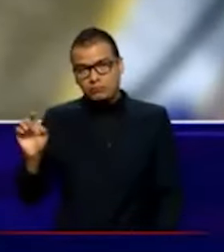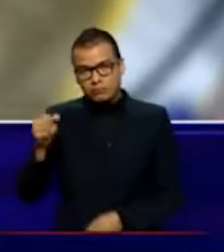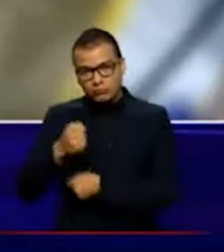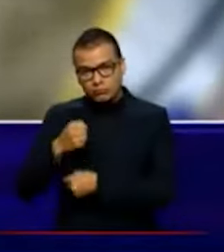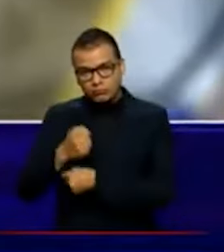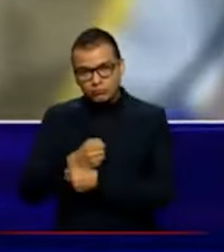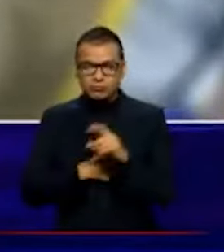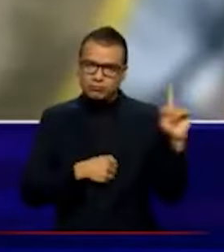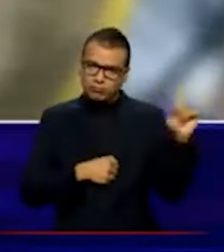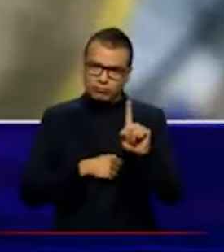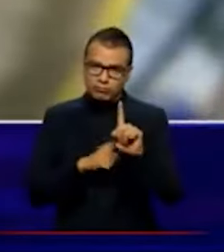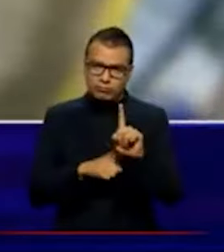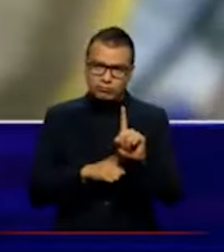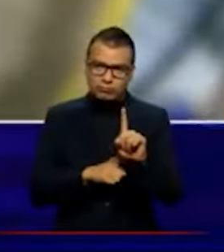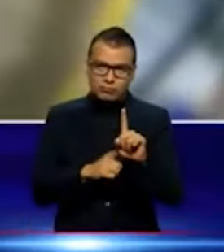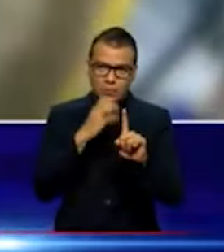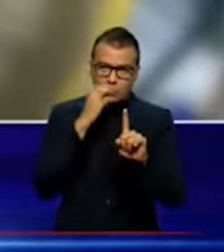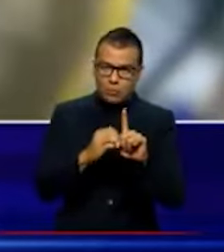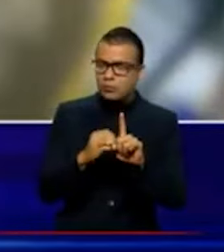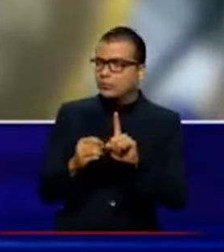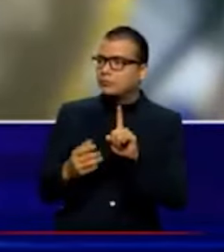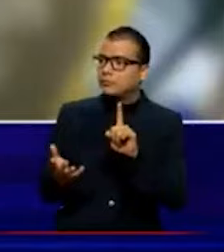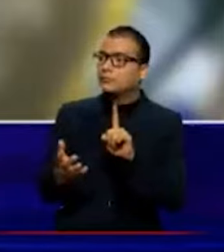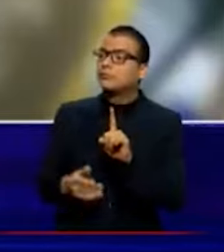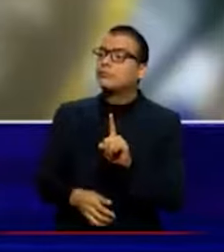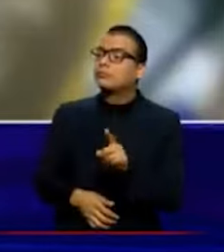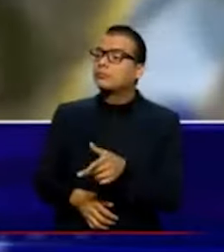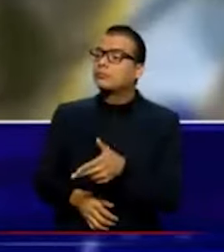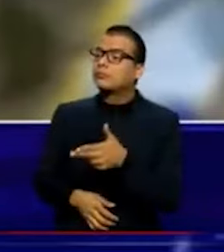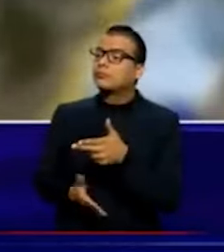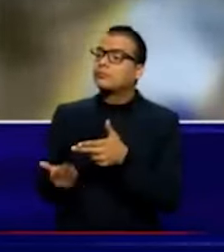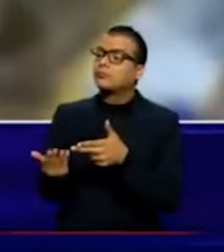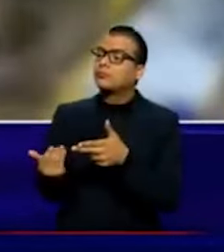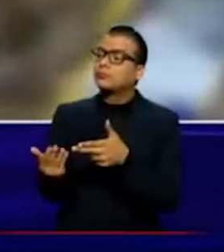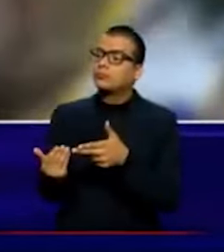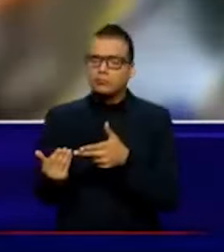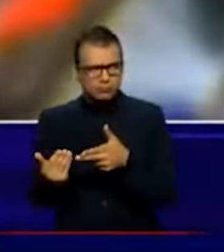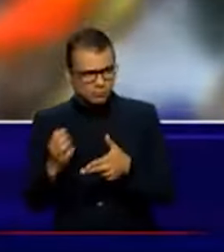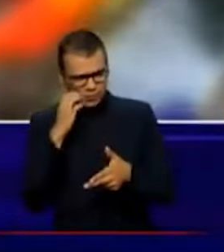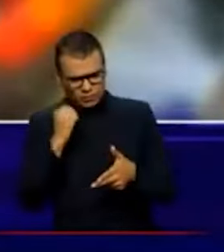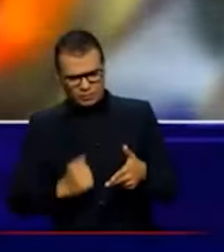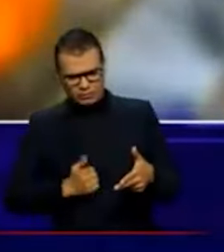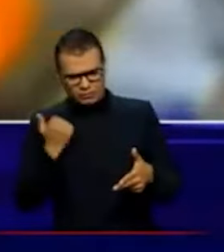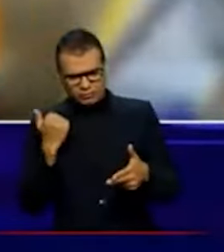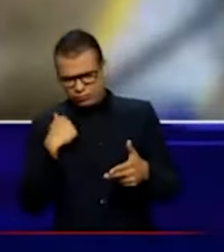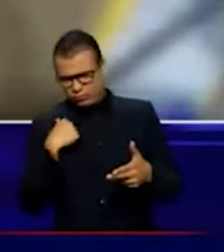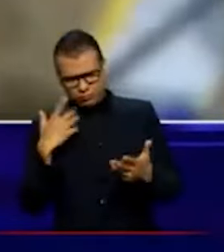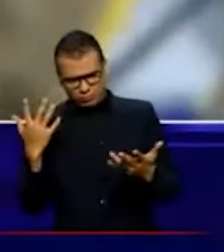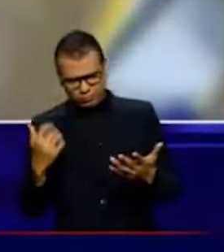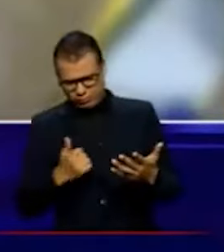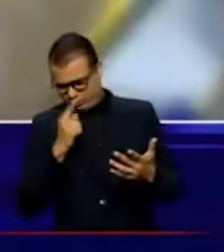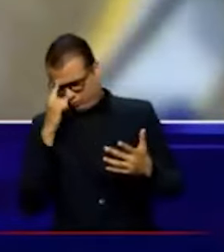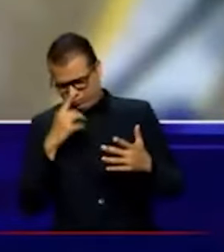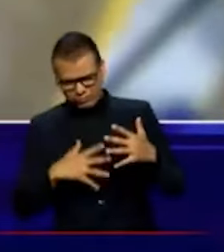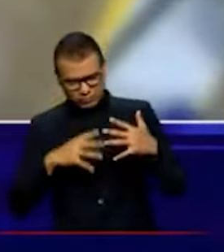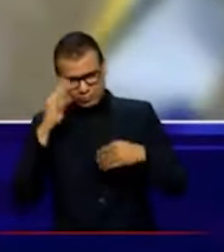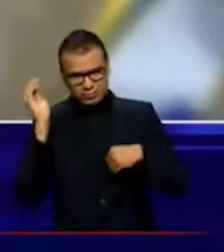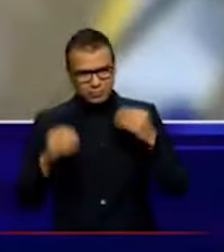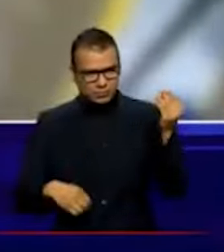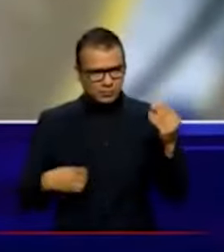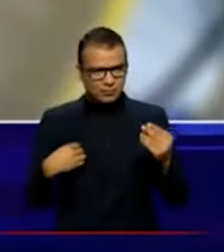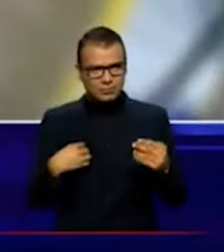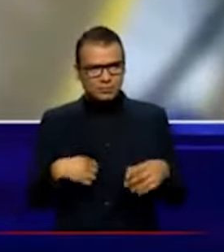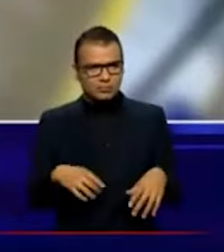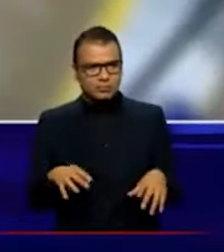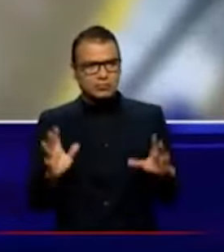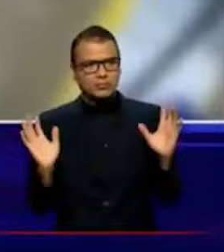intimida con un arma de fuego, este se resiste. Después, el presunto delincuente, a bordo de una motocicleta, huye con otra persona, quien sería